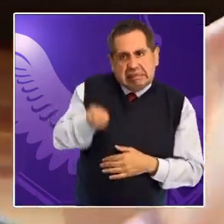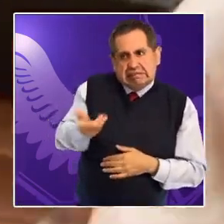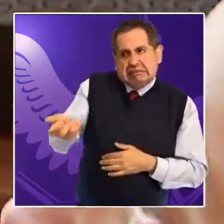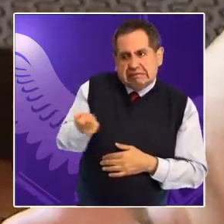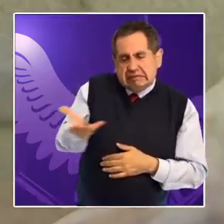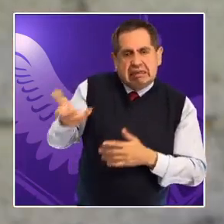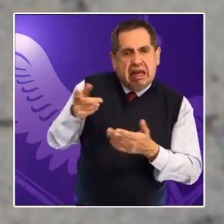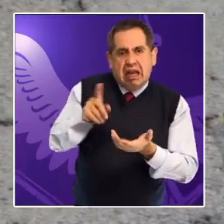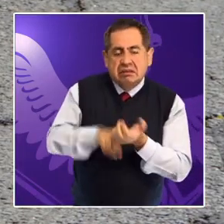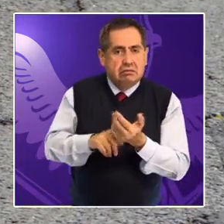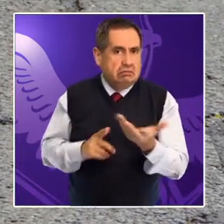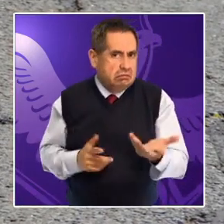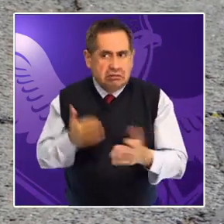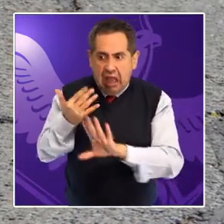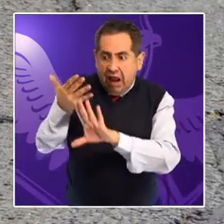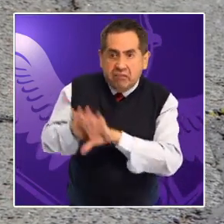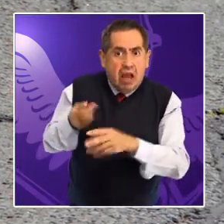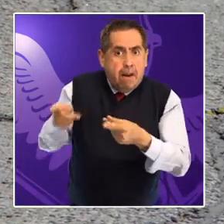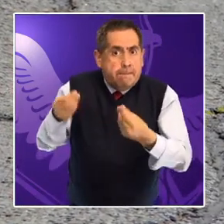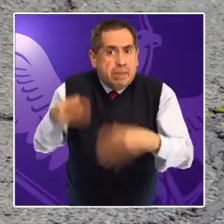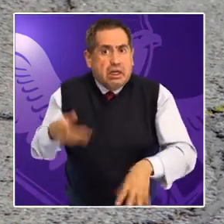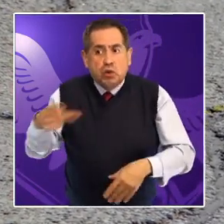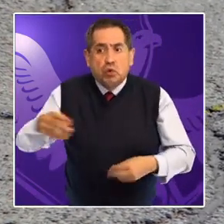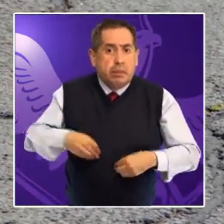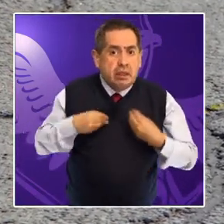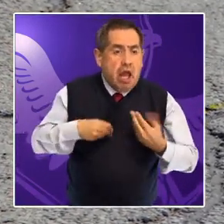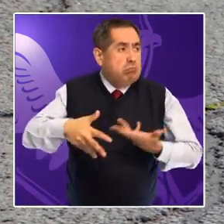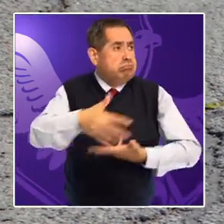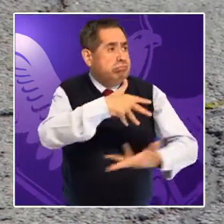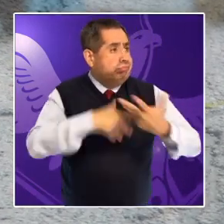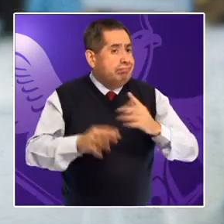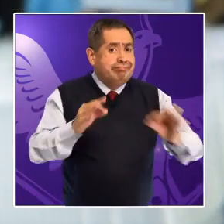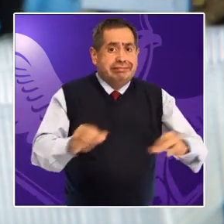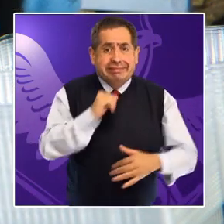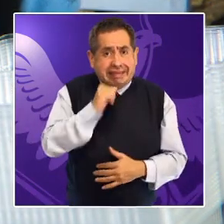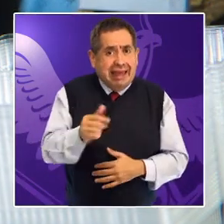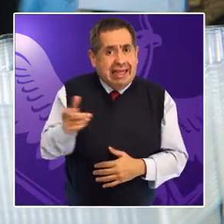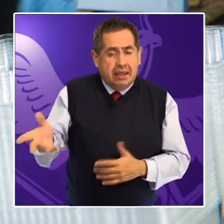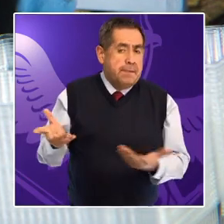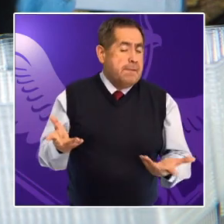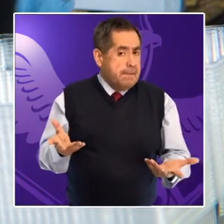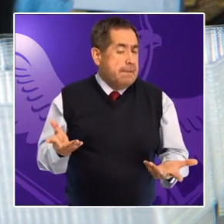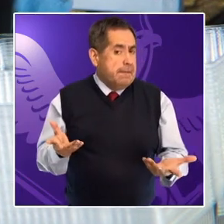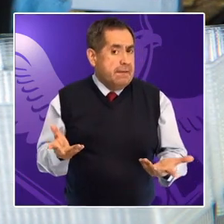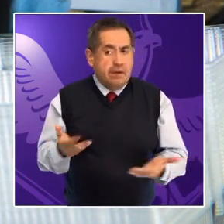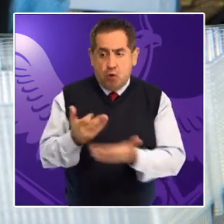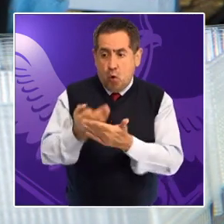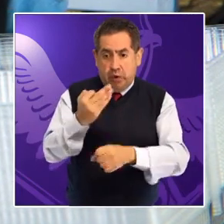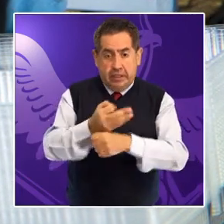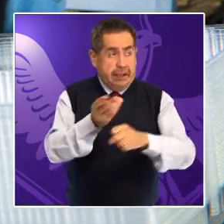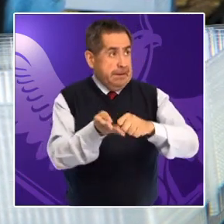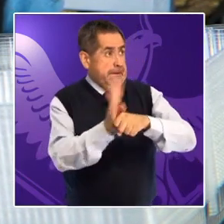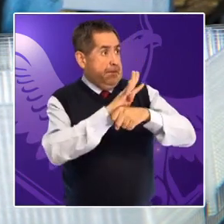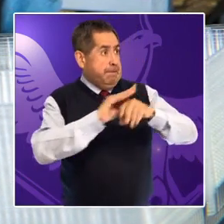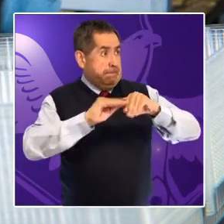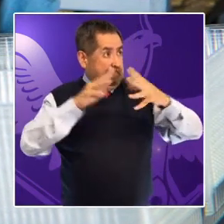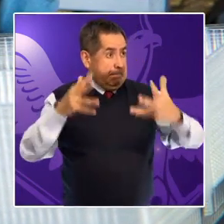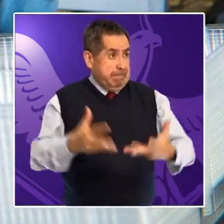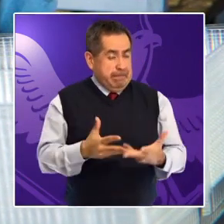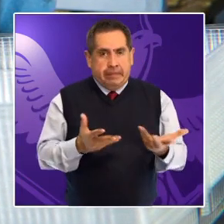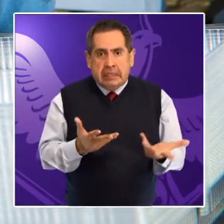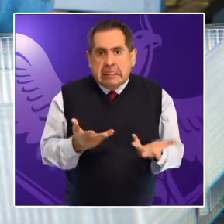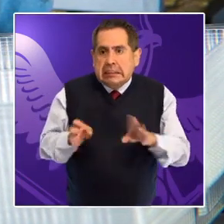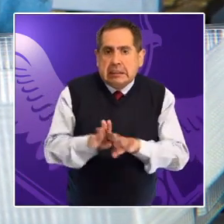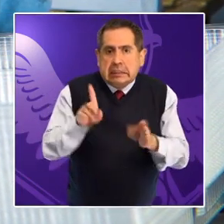solo afectan a su vida en sociedad, sino que ahora, en el momento en que se vive una pandemia y en el momento